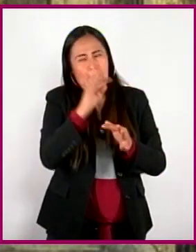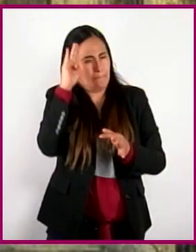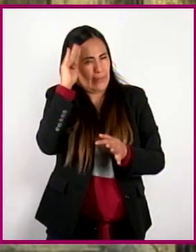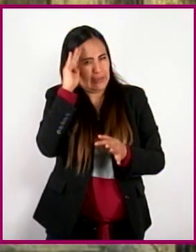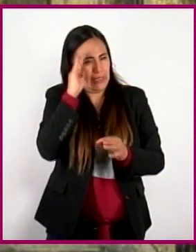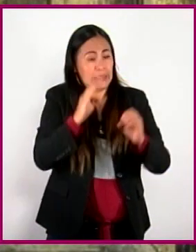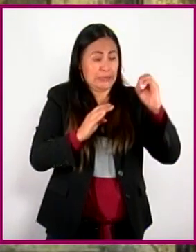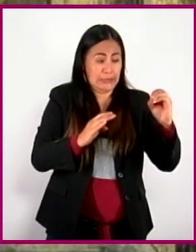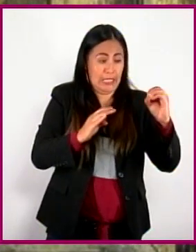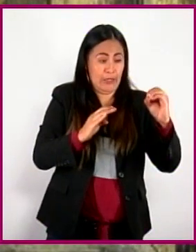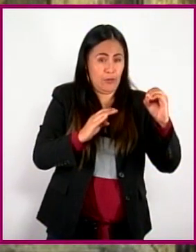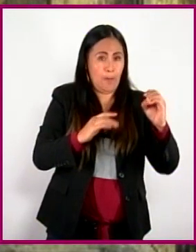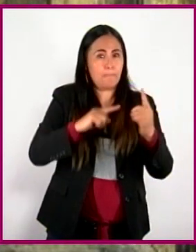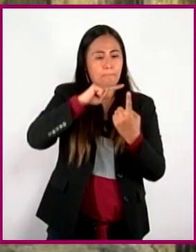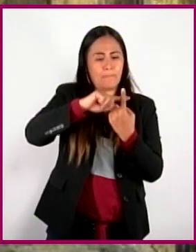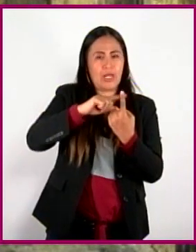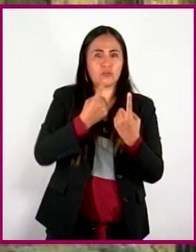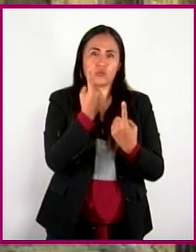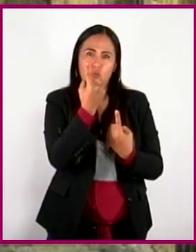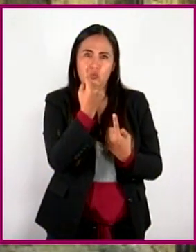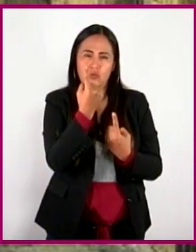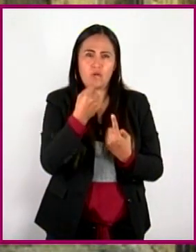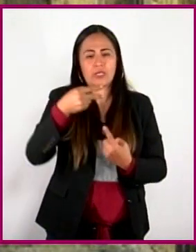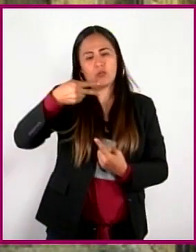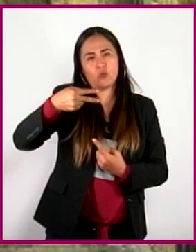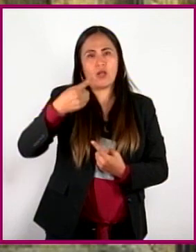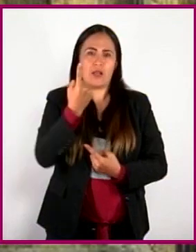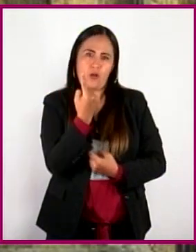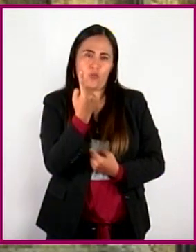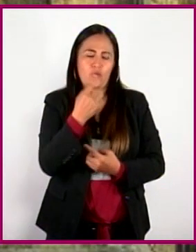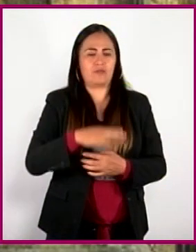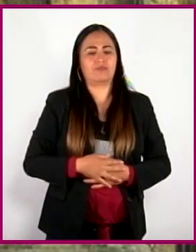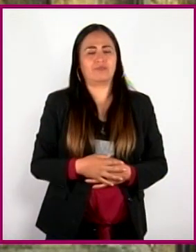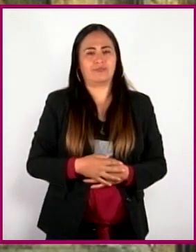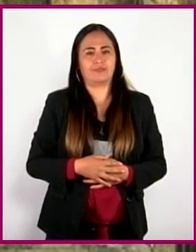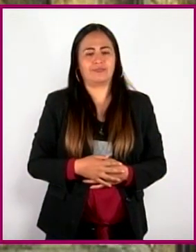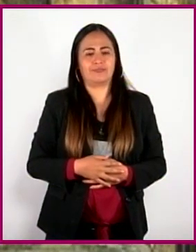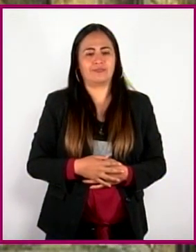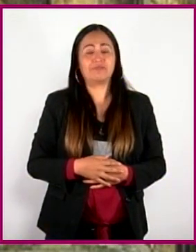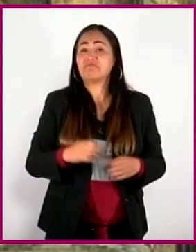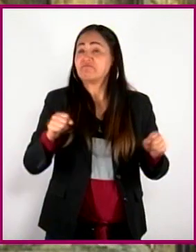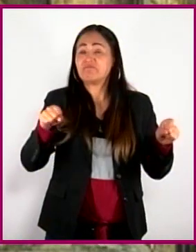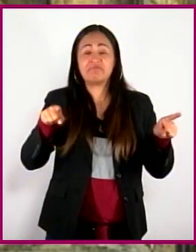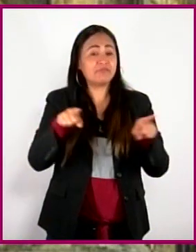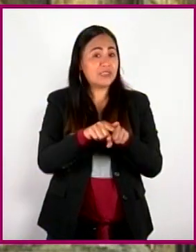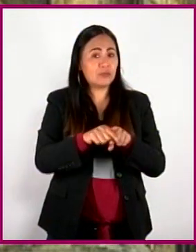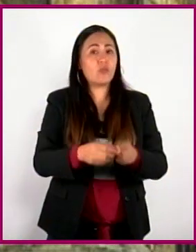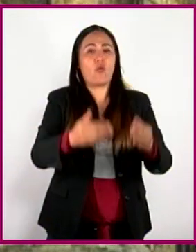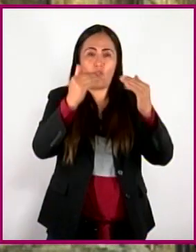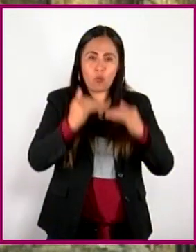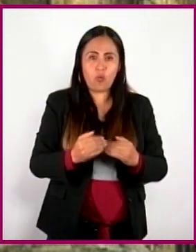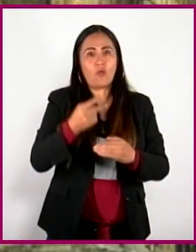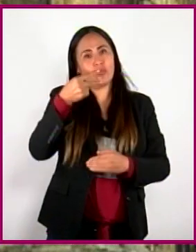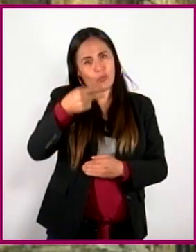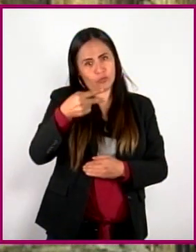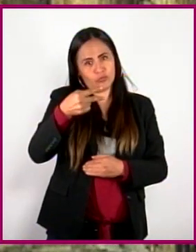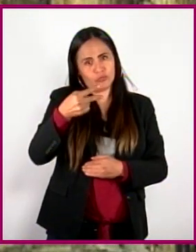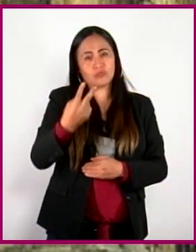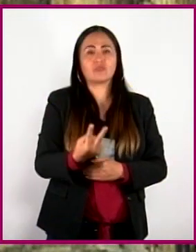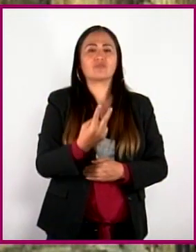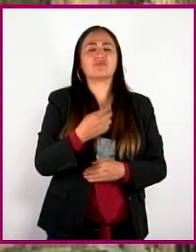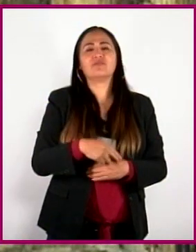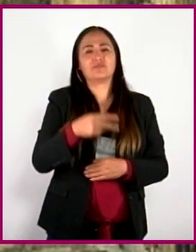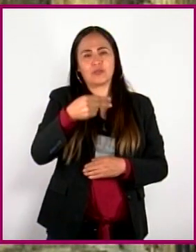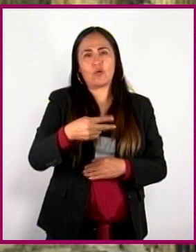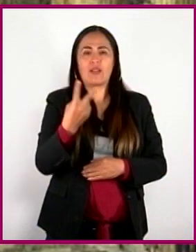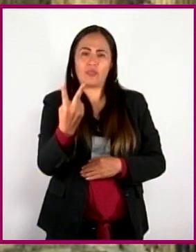entonces al 0 le sumamos un 1 y obtenemos el número 1. De la misma manera, podemos generar el número 2. Es decir,